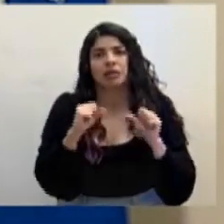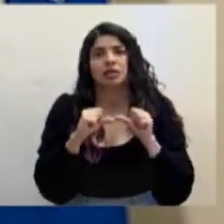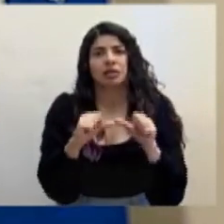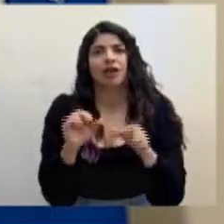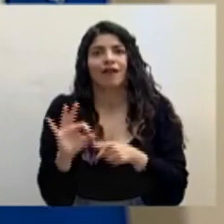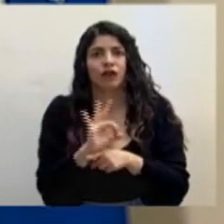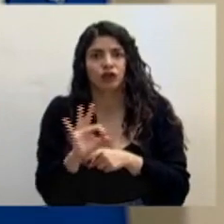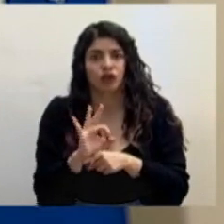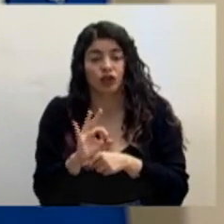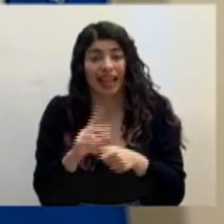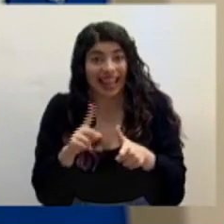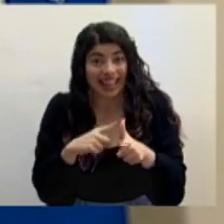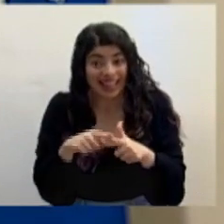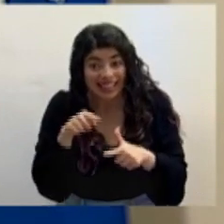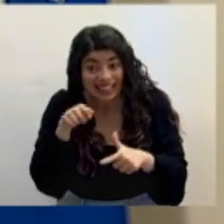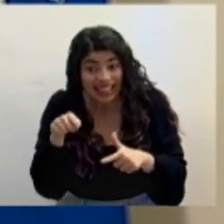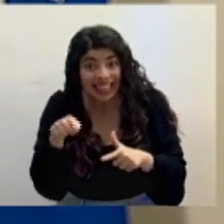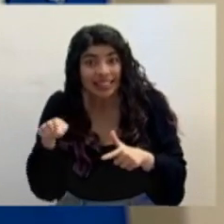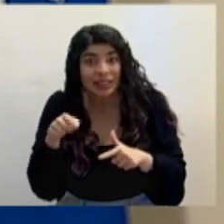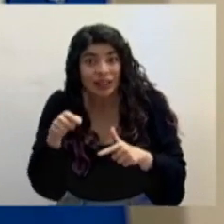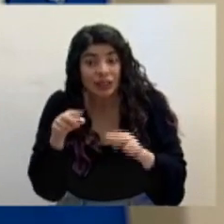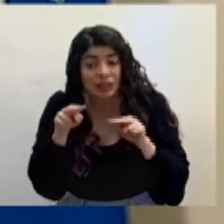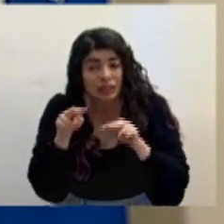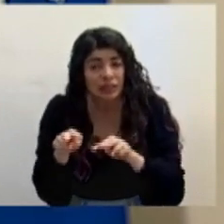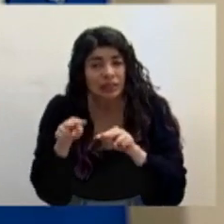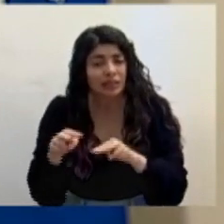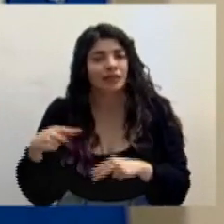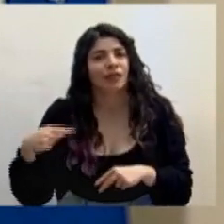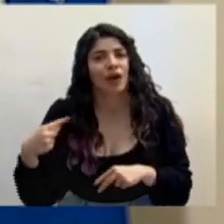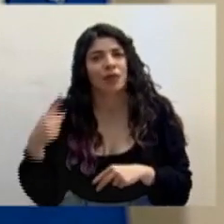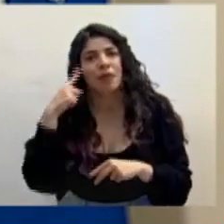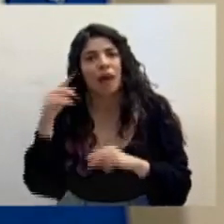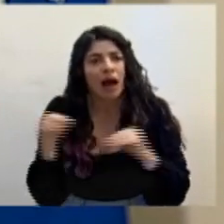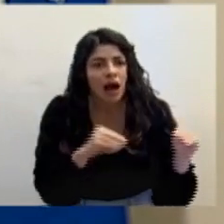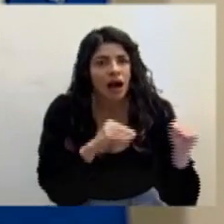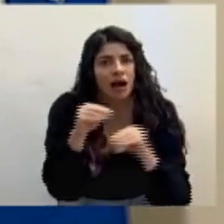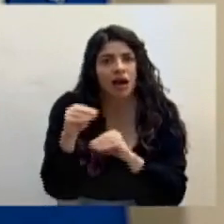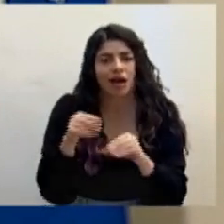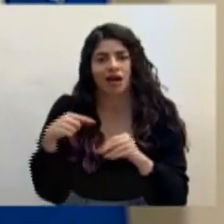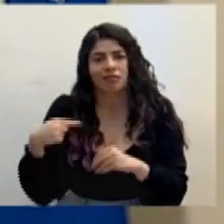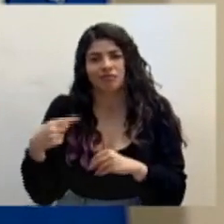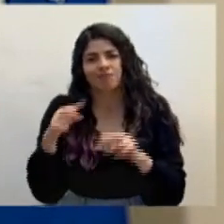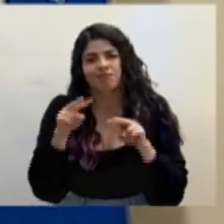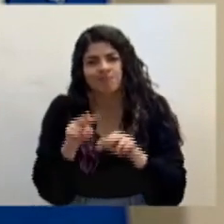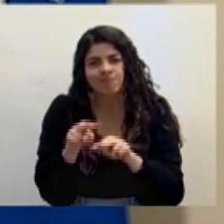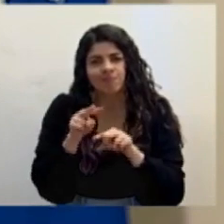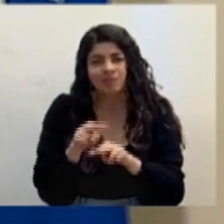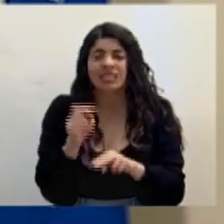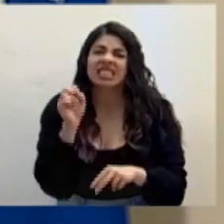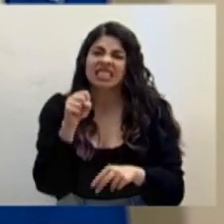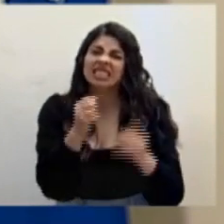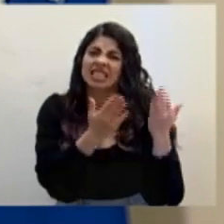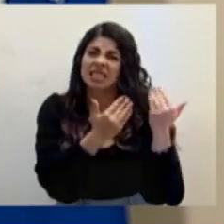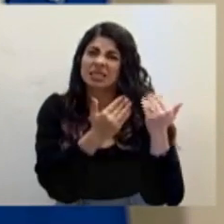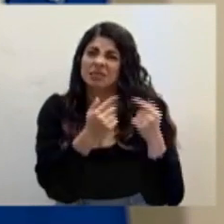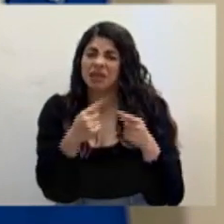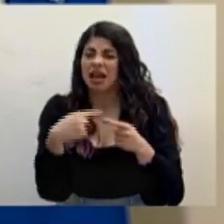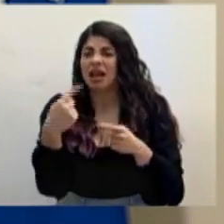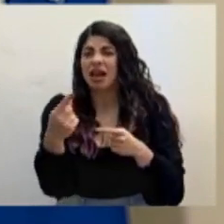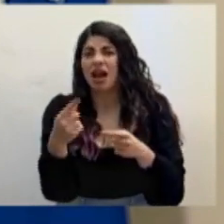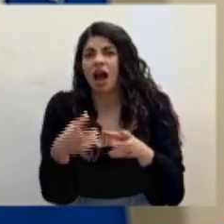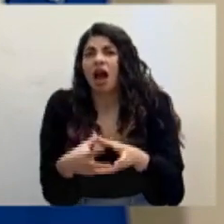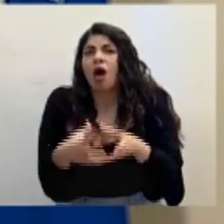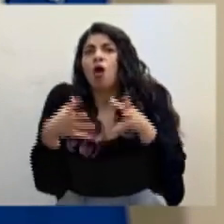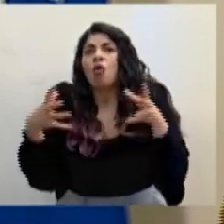Entonces, estos aspectos están en constante monitoreo. Sí, se esperaría que tengamos un aumento en